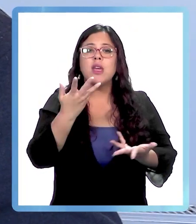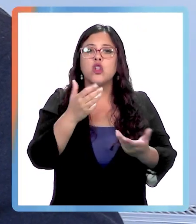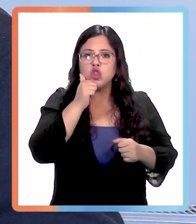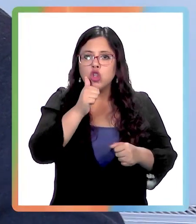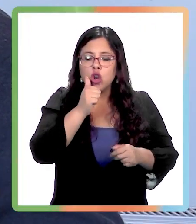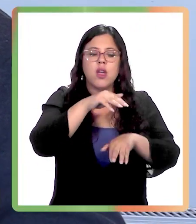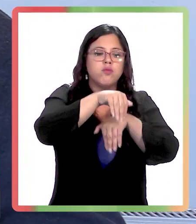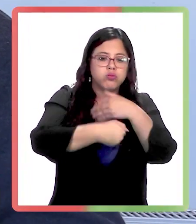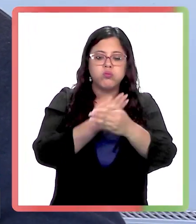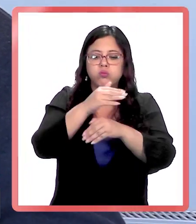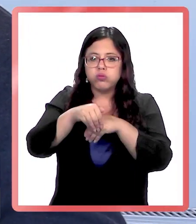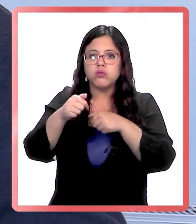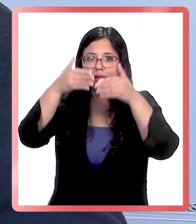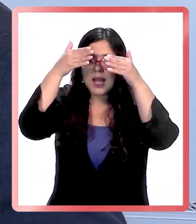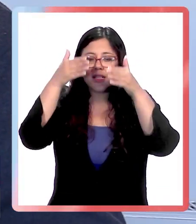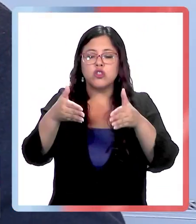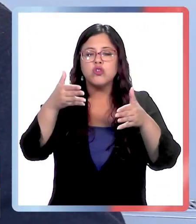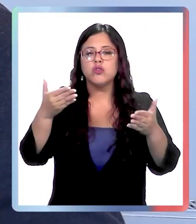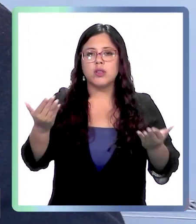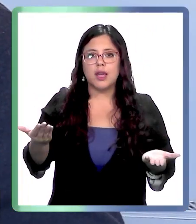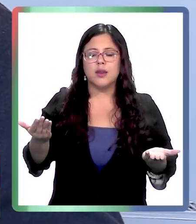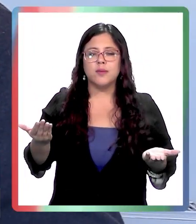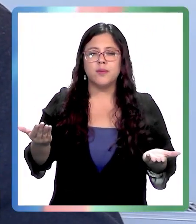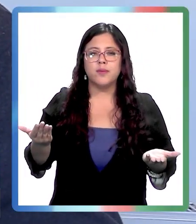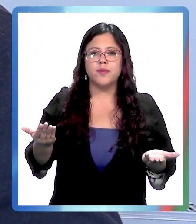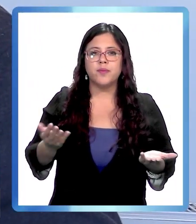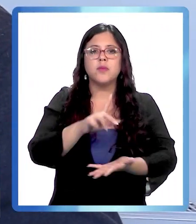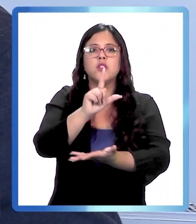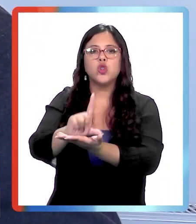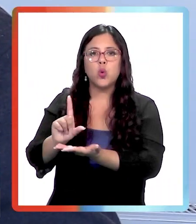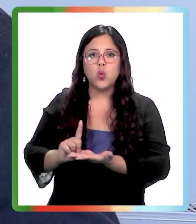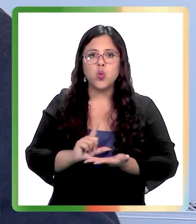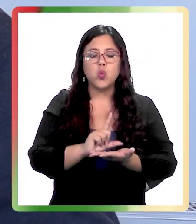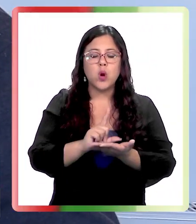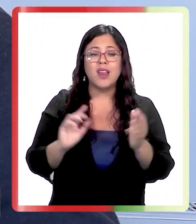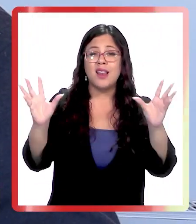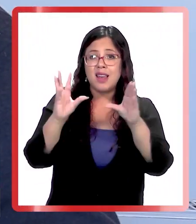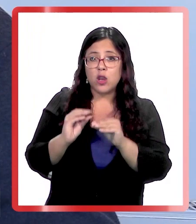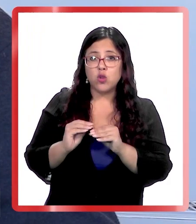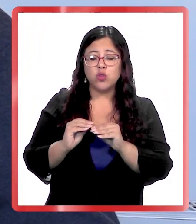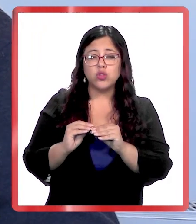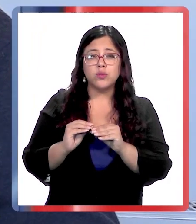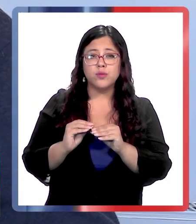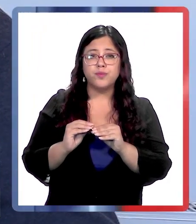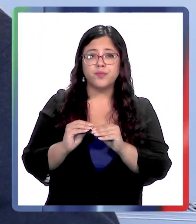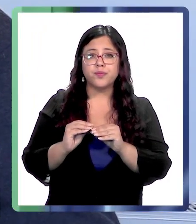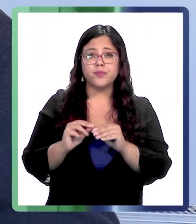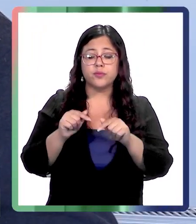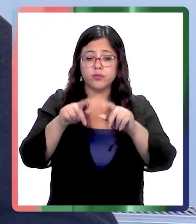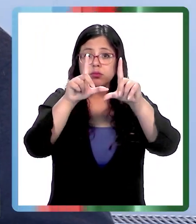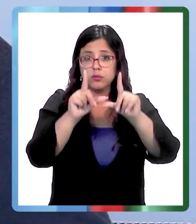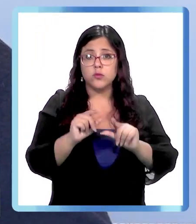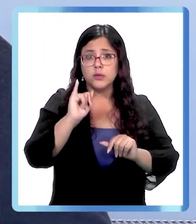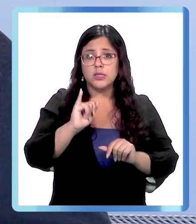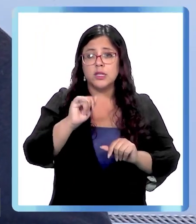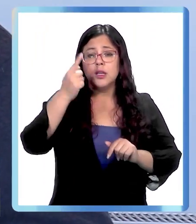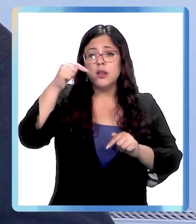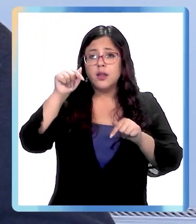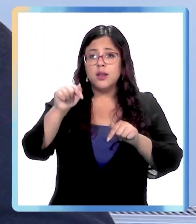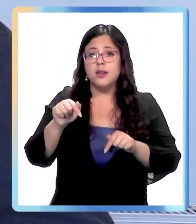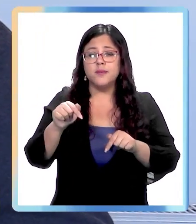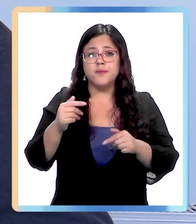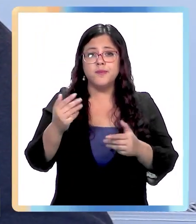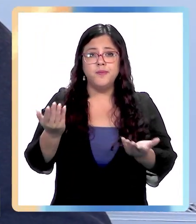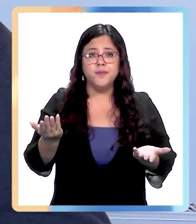que la atención de los puntos en la noche, que normalmente disminuye bastante,